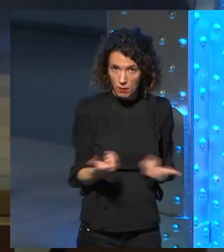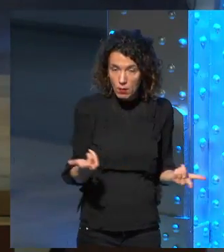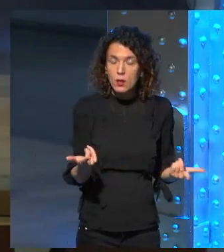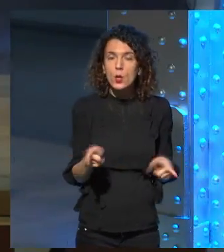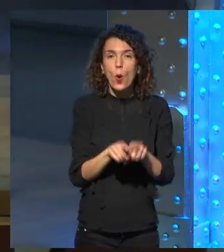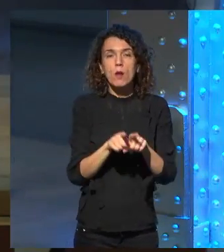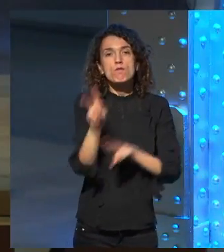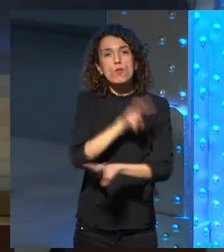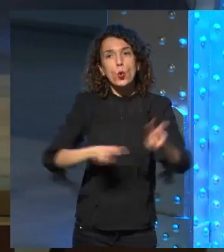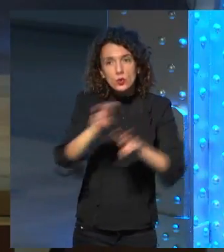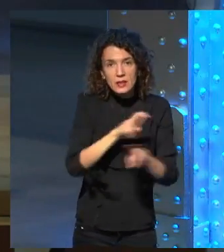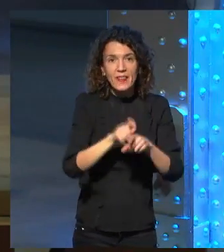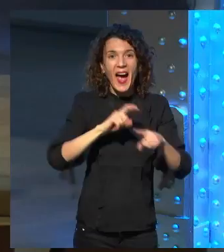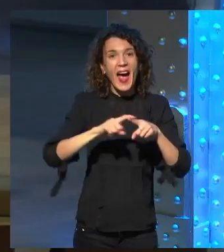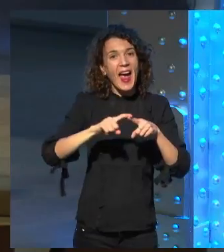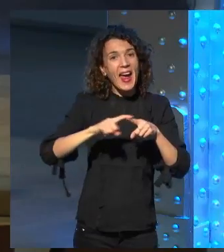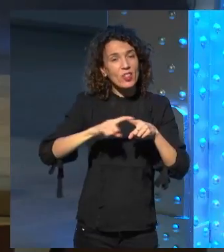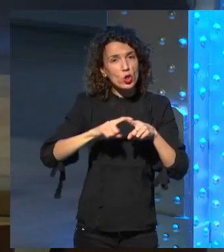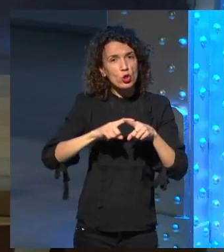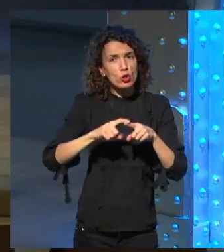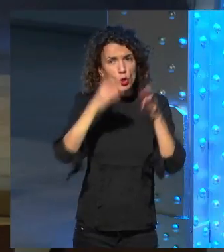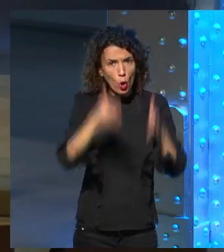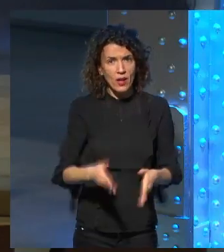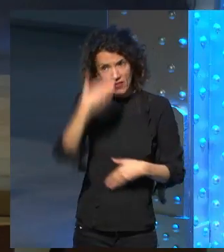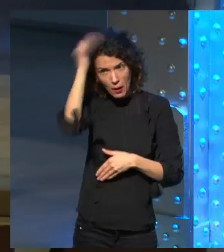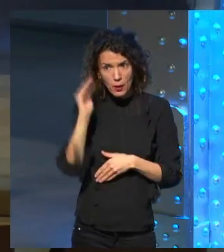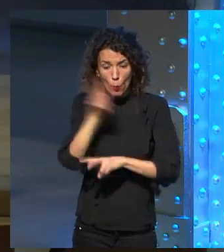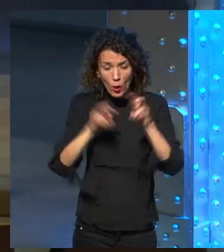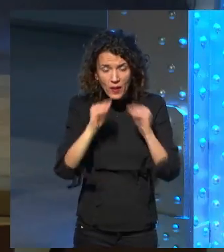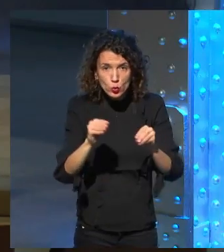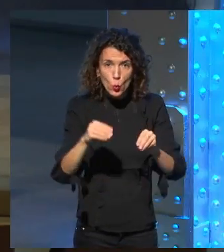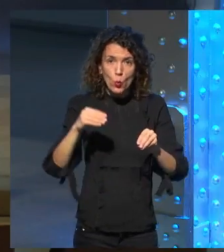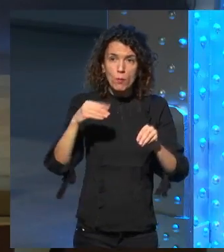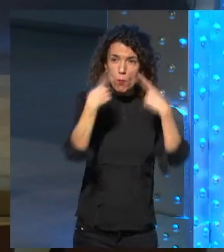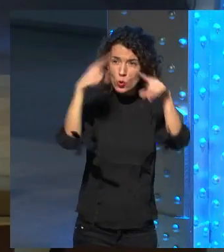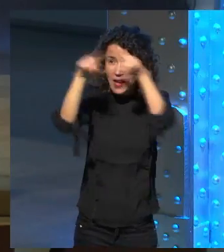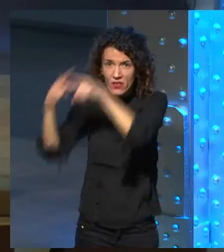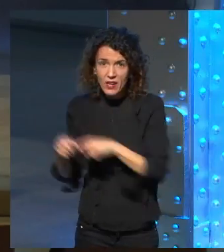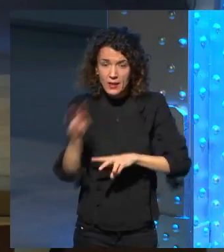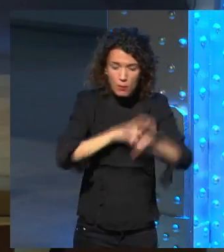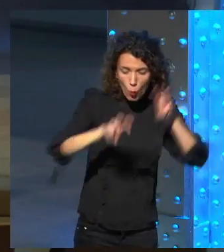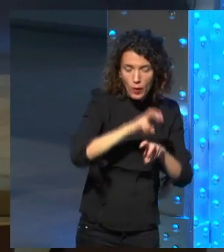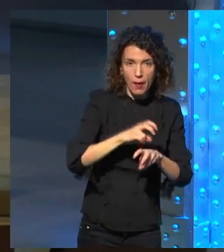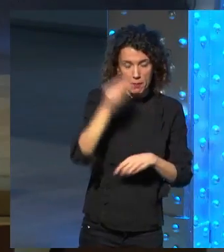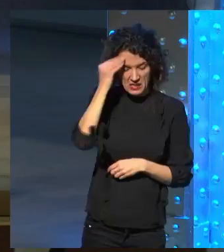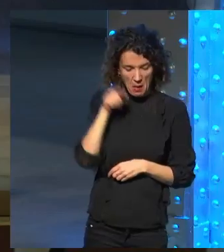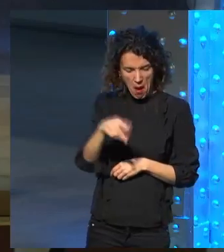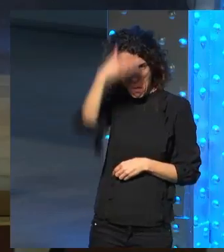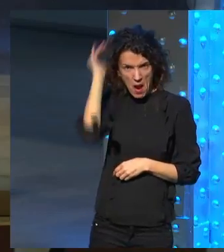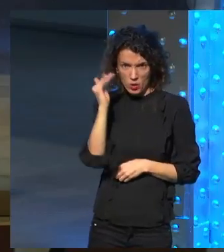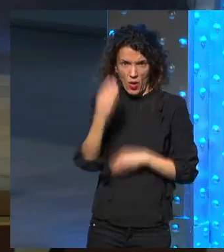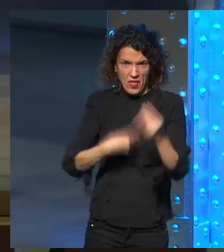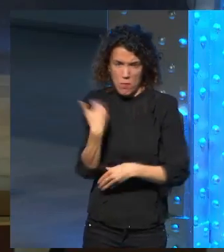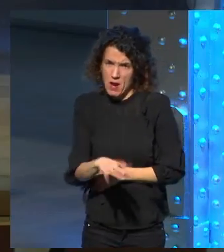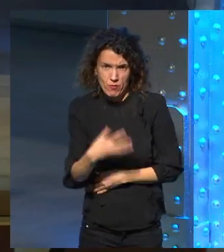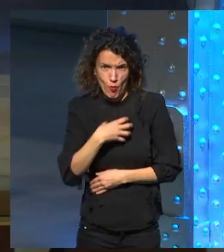las búsquedas etnográficas de Bartók eran mal vistas por gente de Hungría, porque decía que se